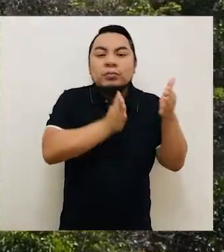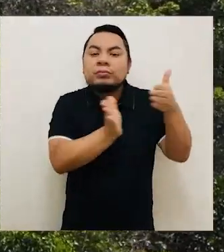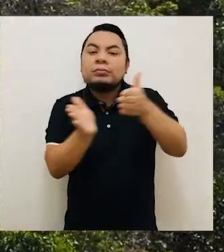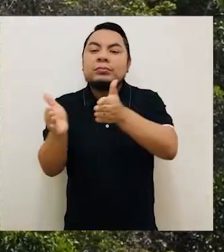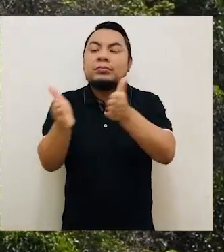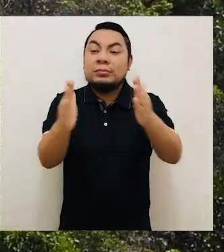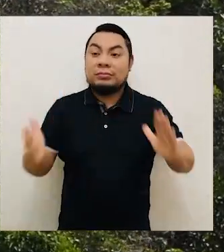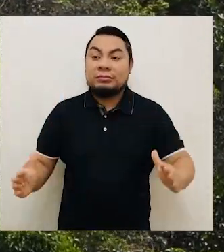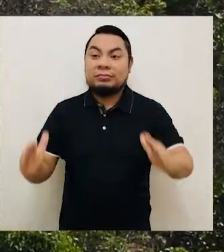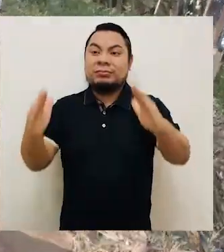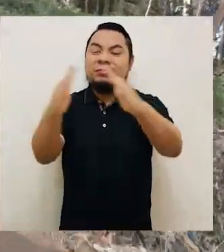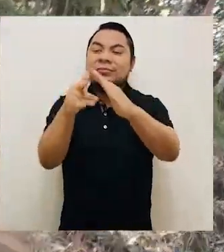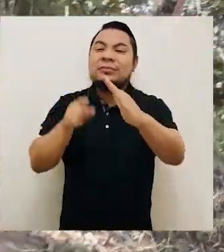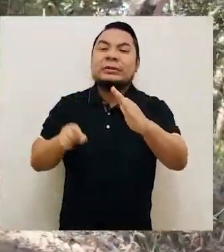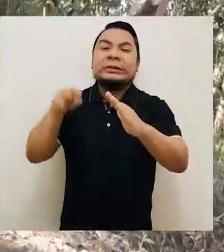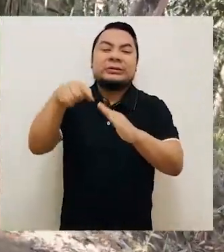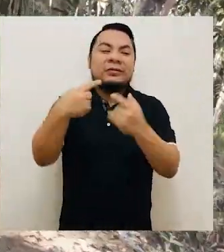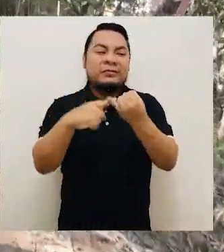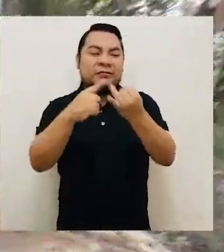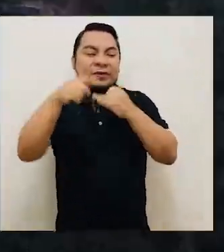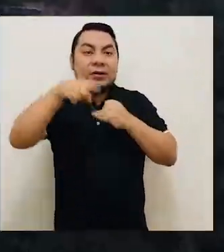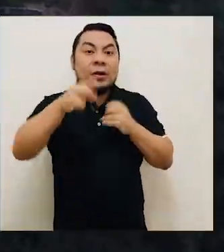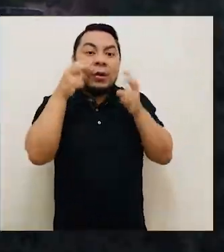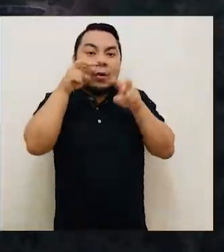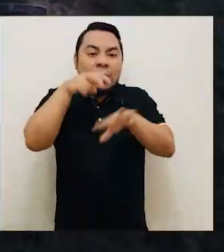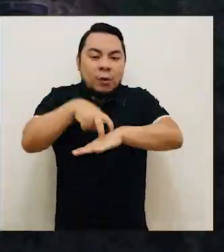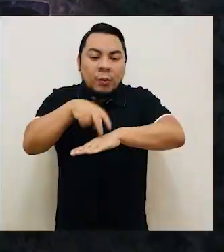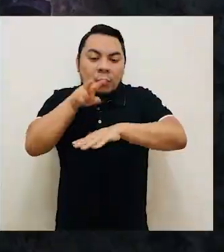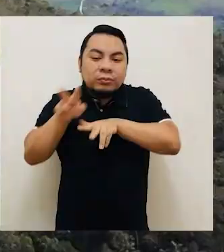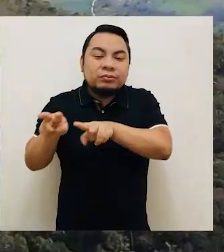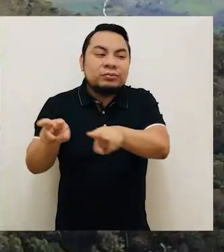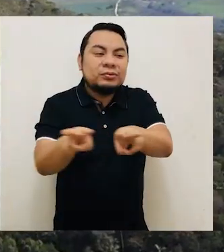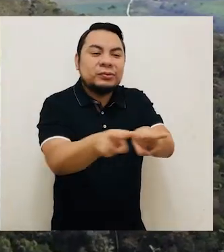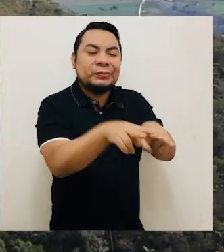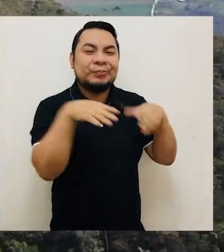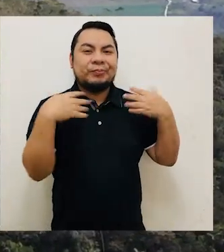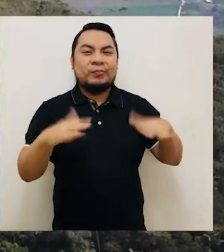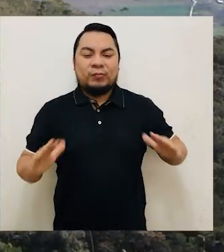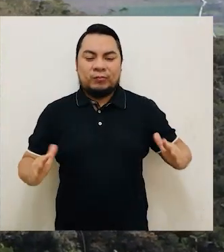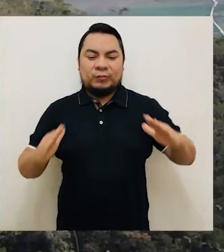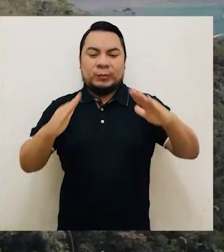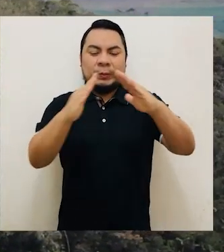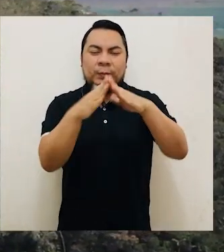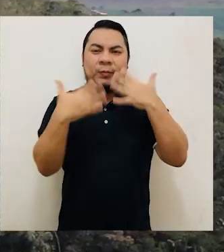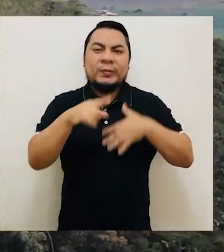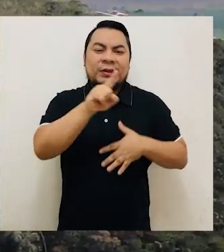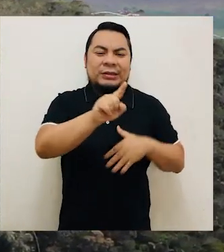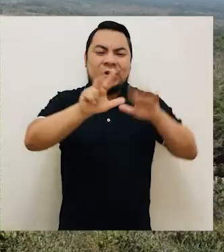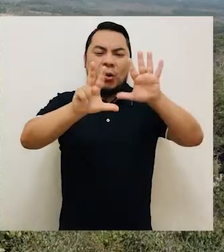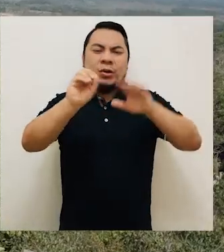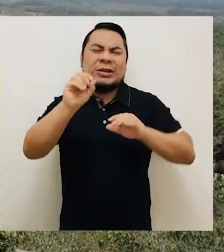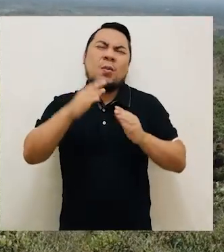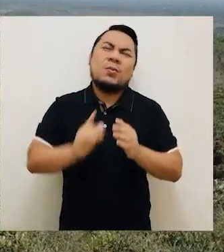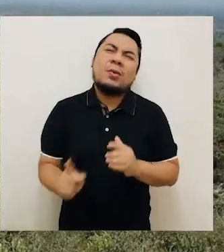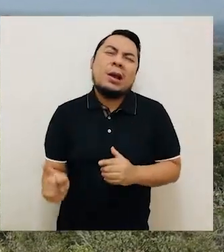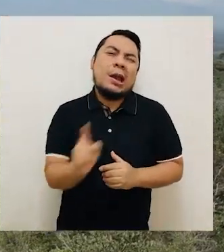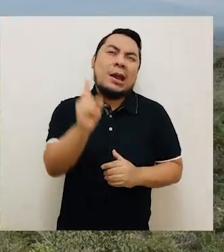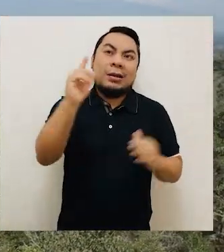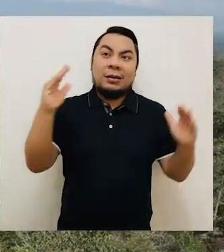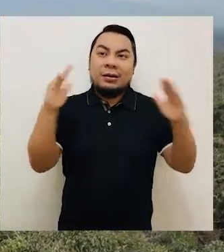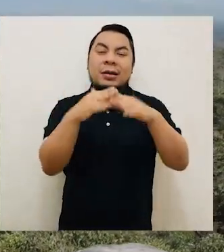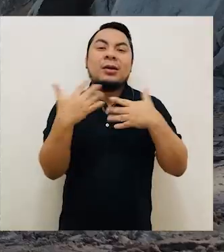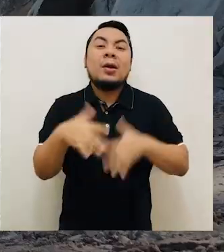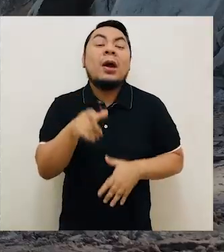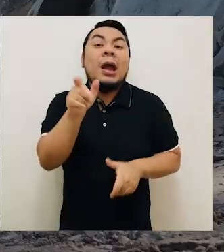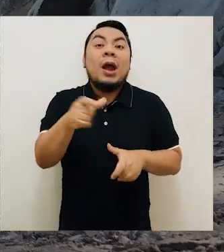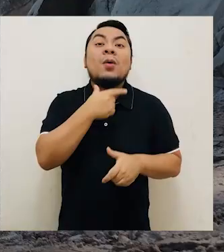una de las rutas es desde la Silla del Curaca y el mirador de la Silla del Curaca. Nosotros tenemos acá una vista de 180 grados y es ideal para